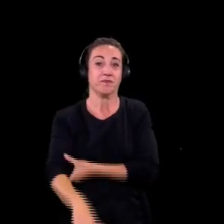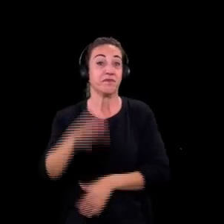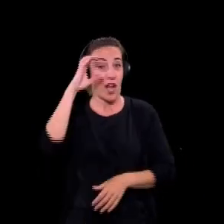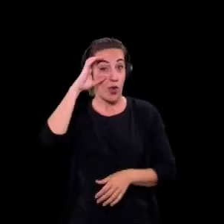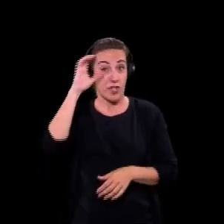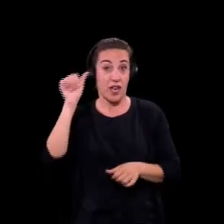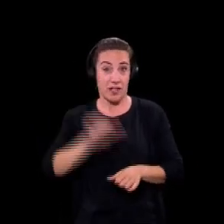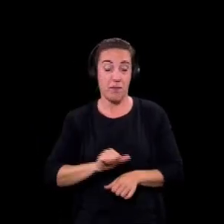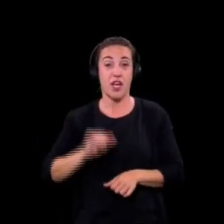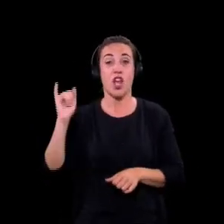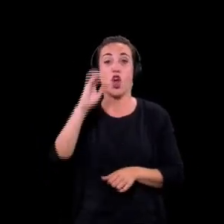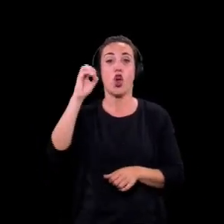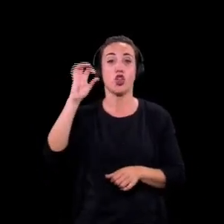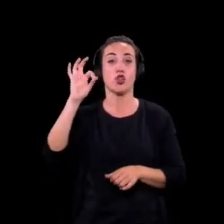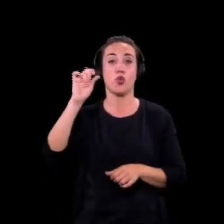Bueno,